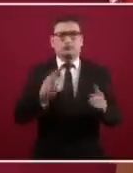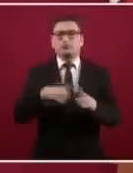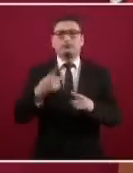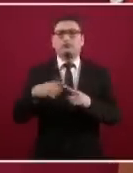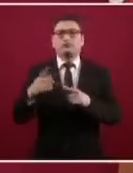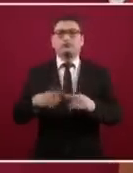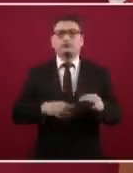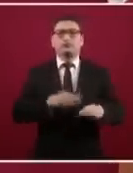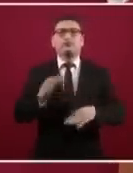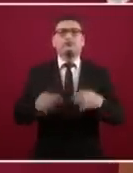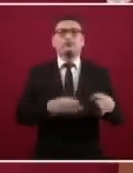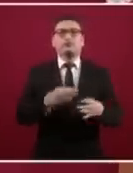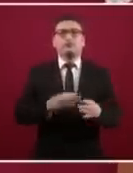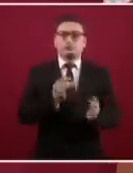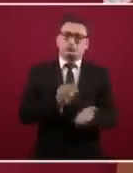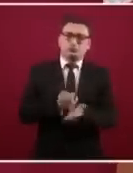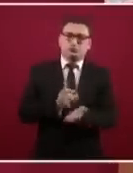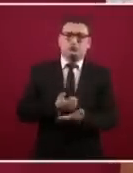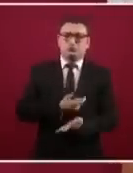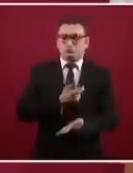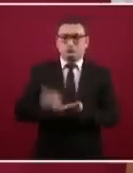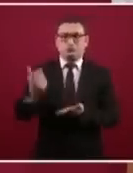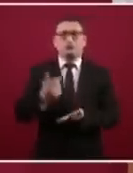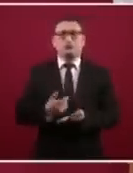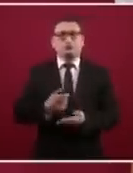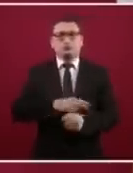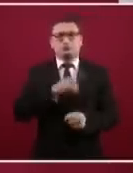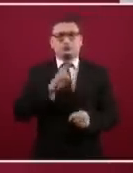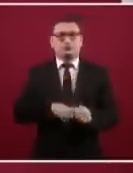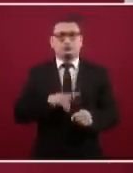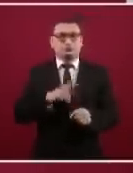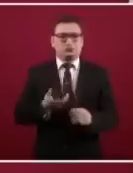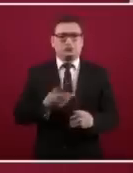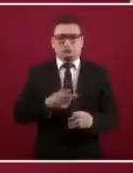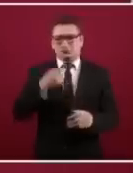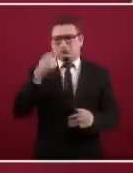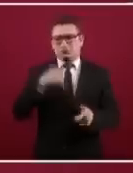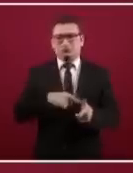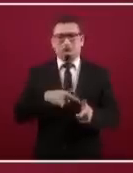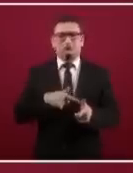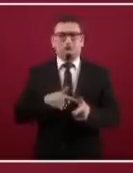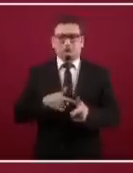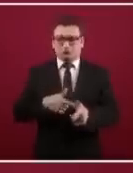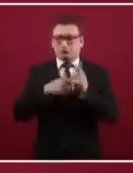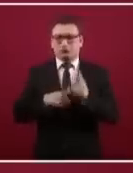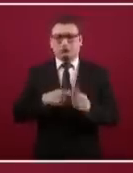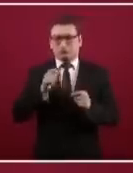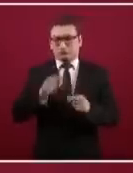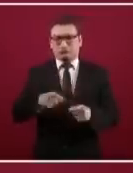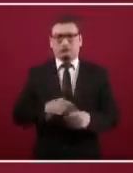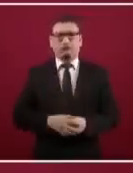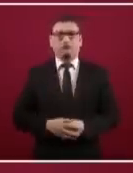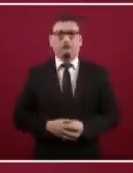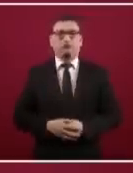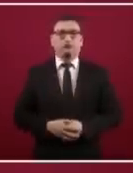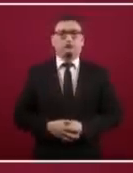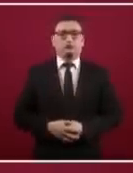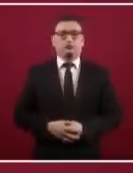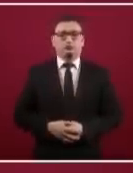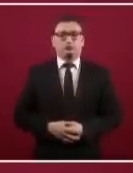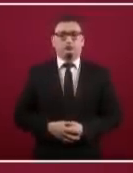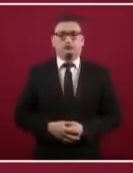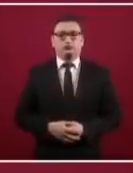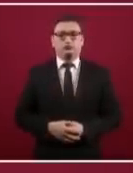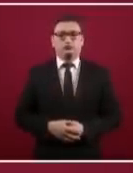pagaban sus impuestos, creo que lo siguen haciendo. No estoy tan seguro,